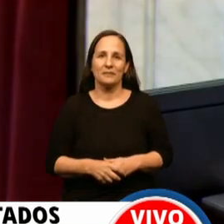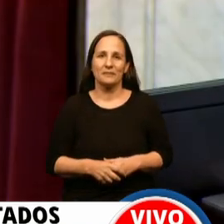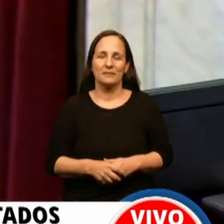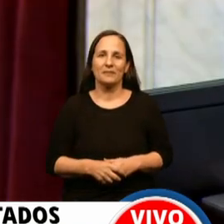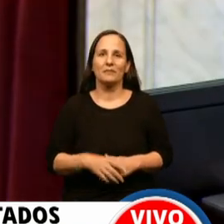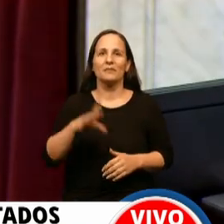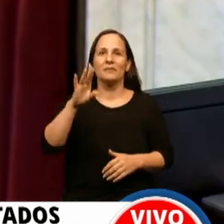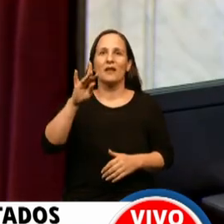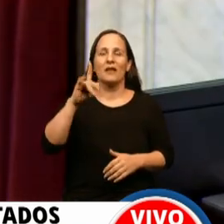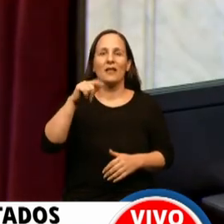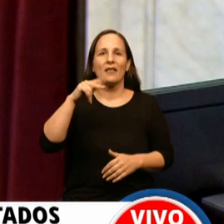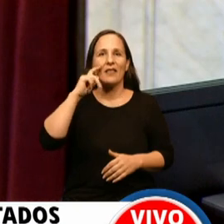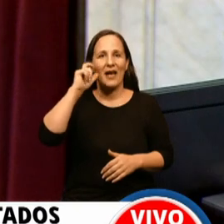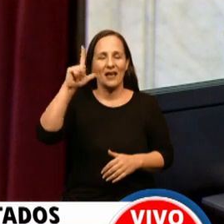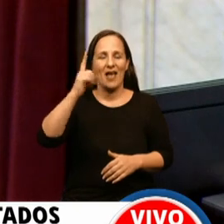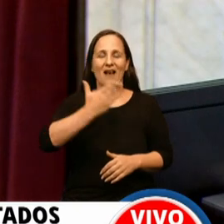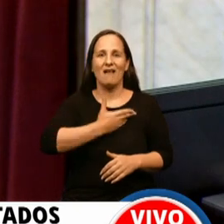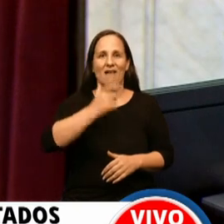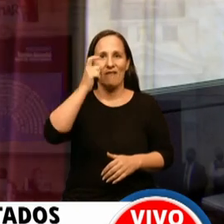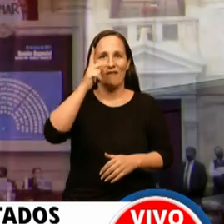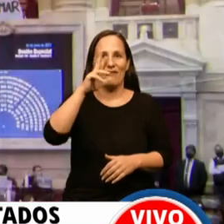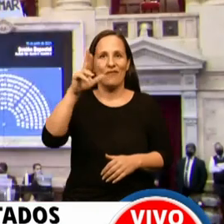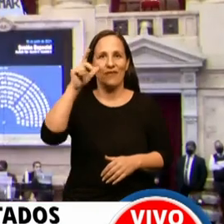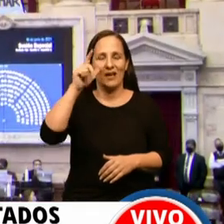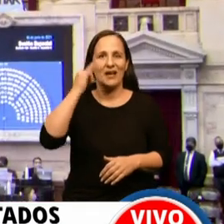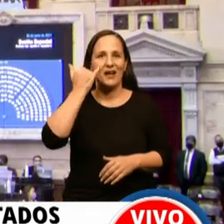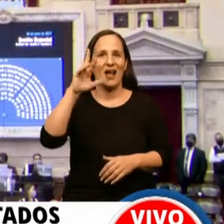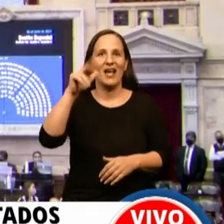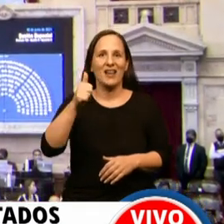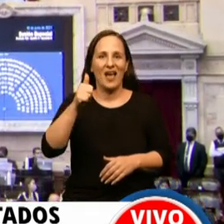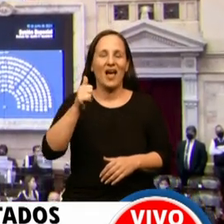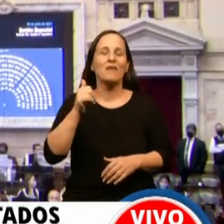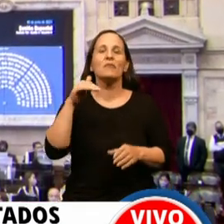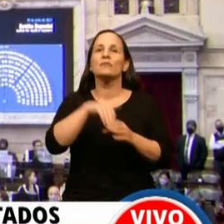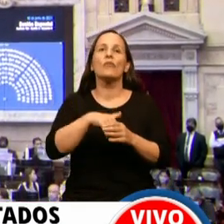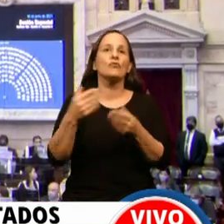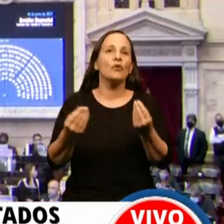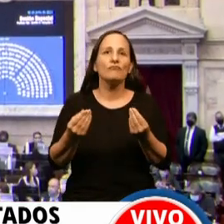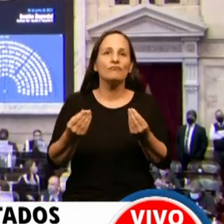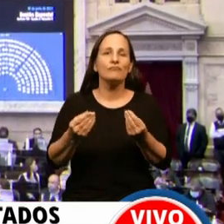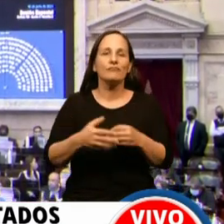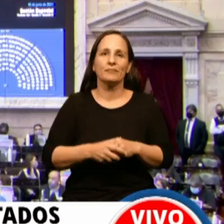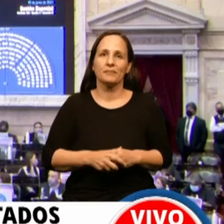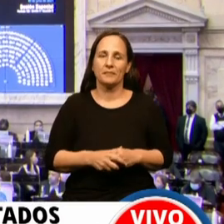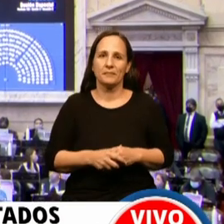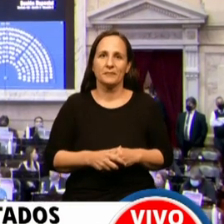danielle julio ferreira para indicar el sentido de su voto